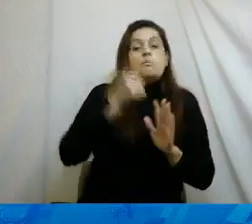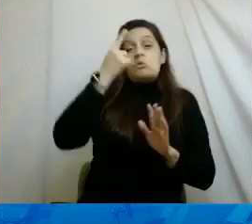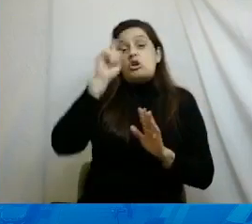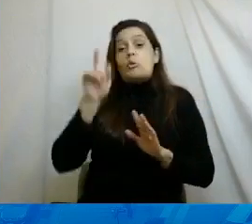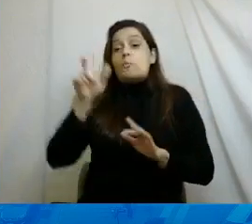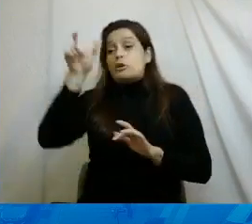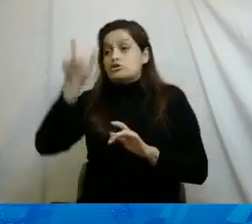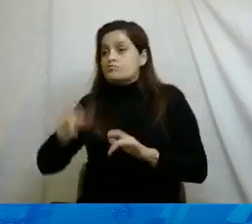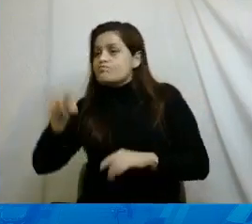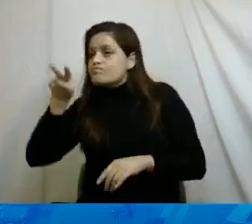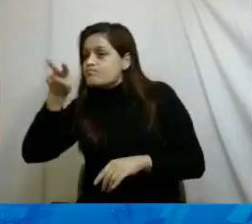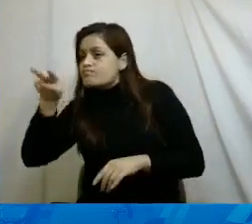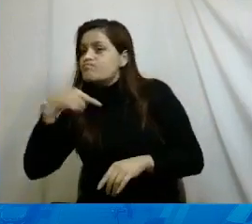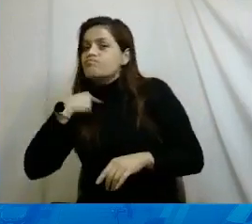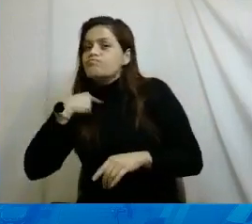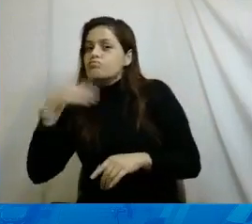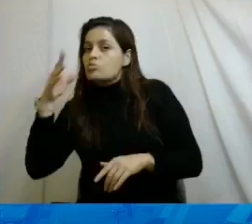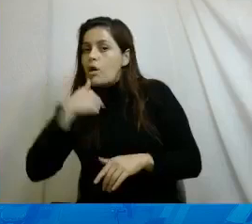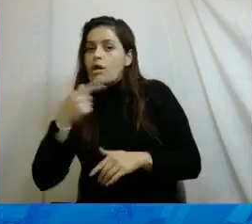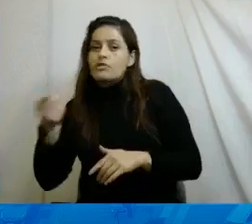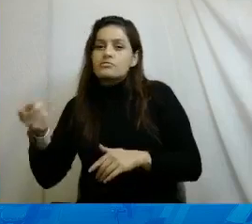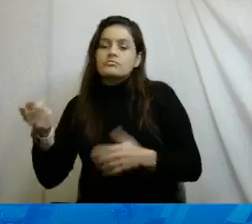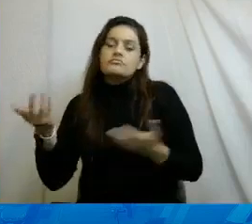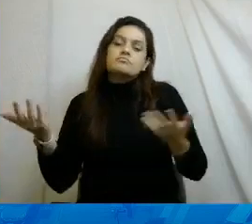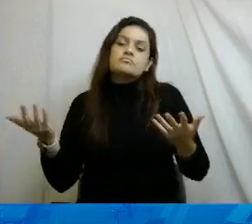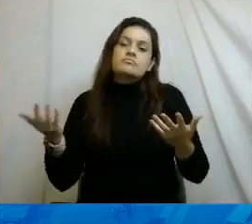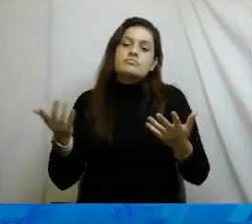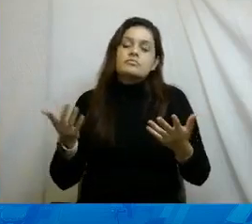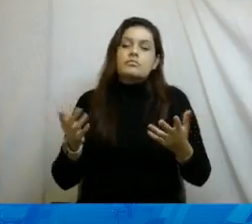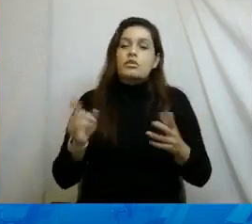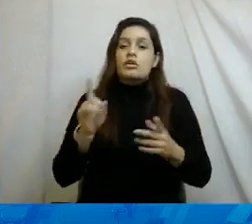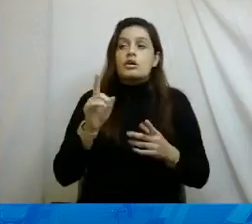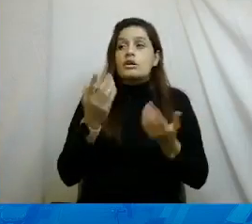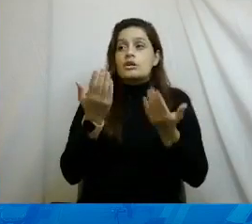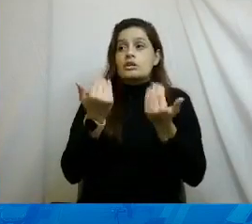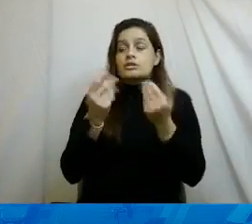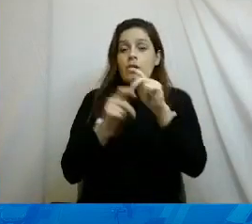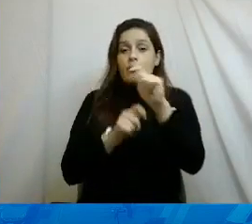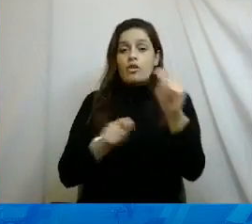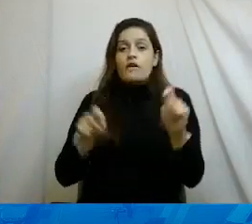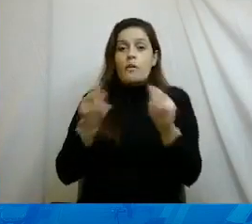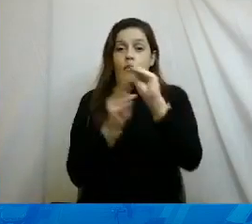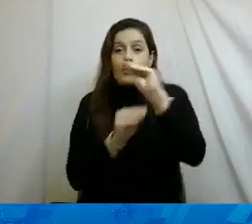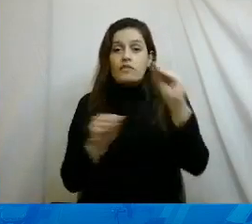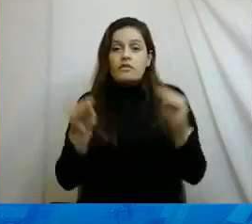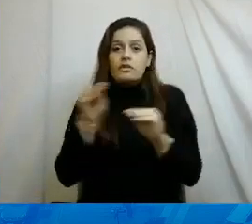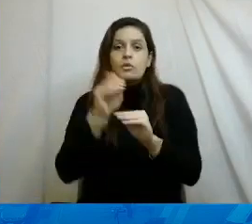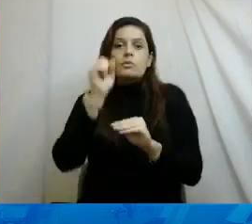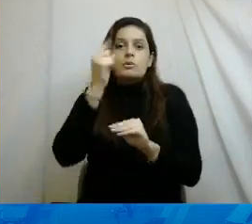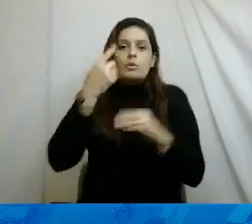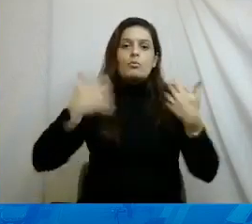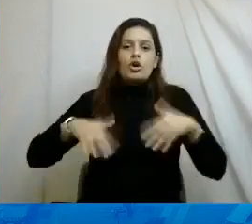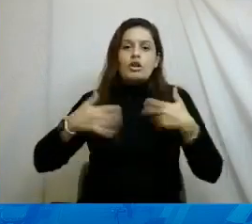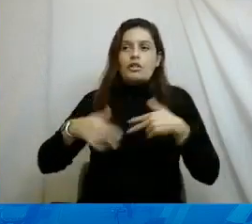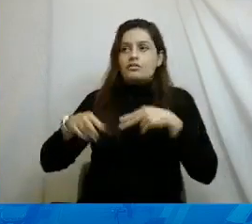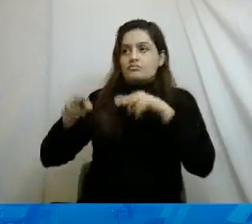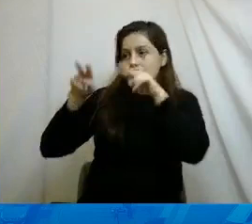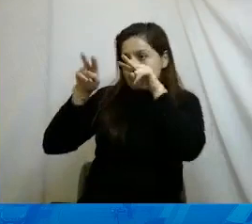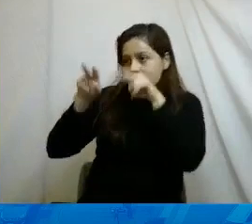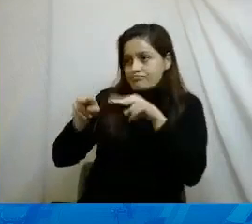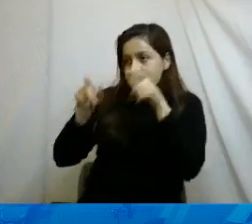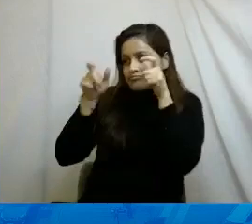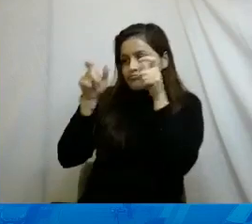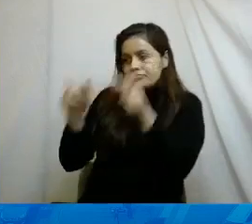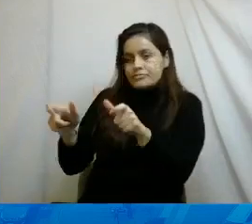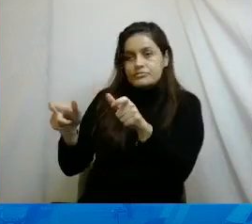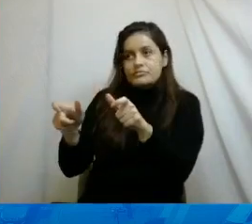podemos realizar una ordenanza y que está pensada hacerse una modificación, partamos primero desde inspección de hacer las fiscalizaciones